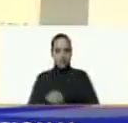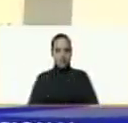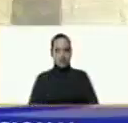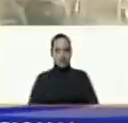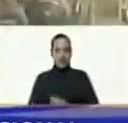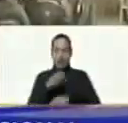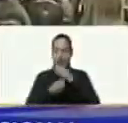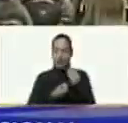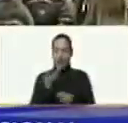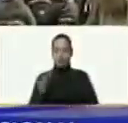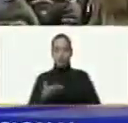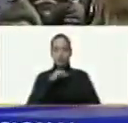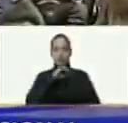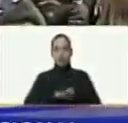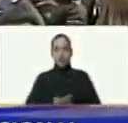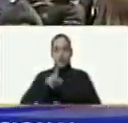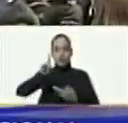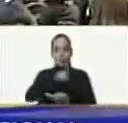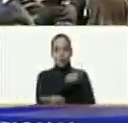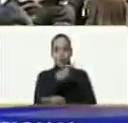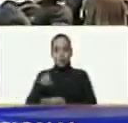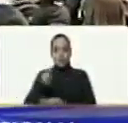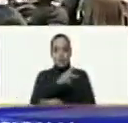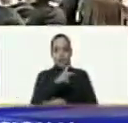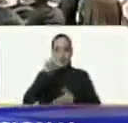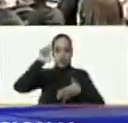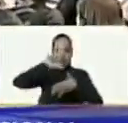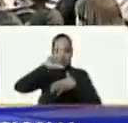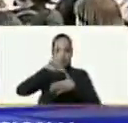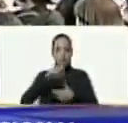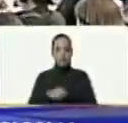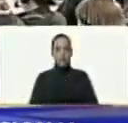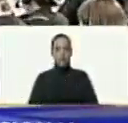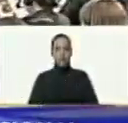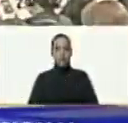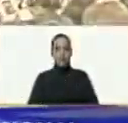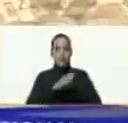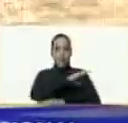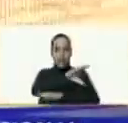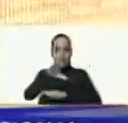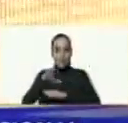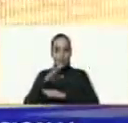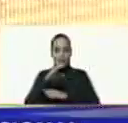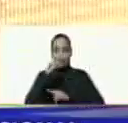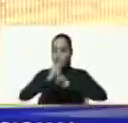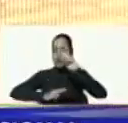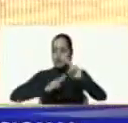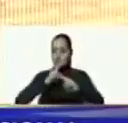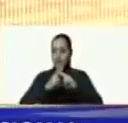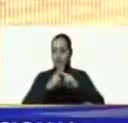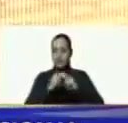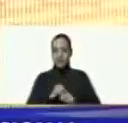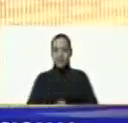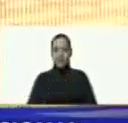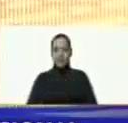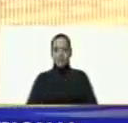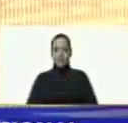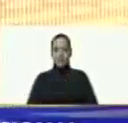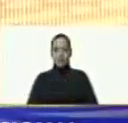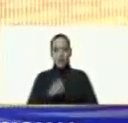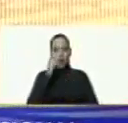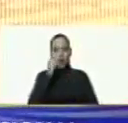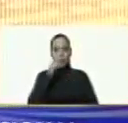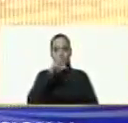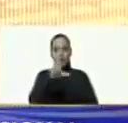leyenda de la poesía latinoamericana, caribeña y universal. Se trata de Luis